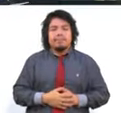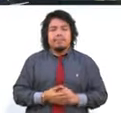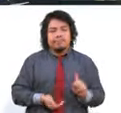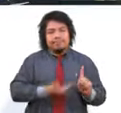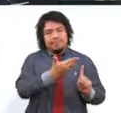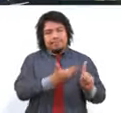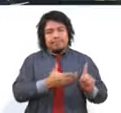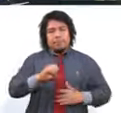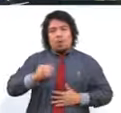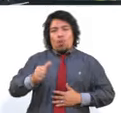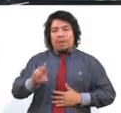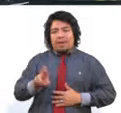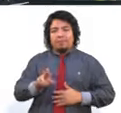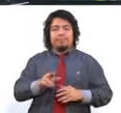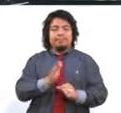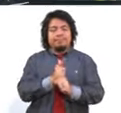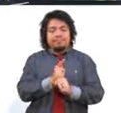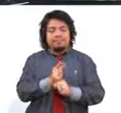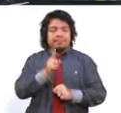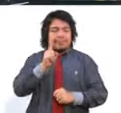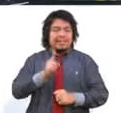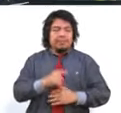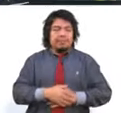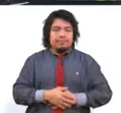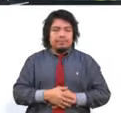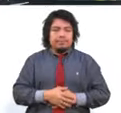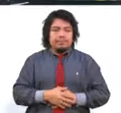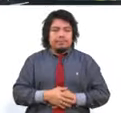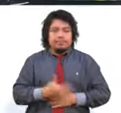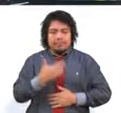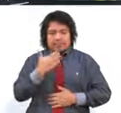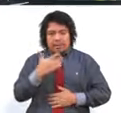Agradecemos el uso de la voz del licenciado Omar García Harfuch.